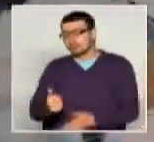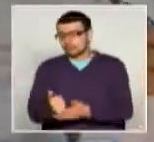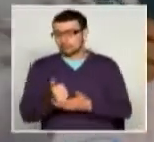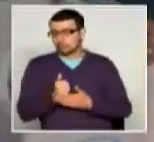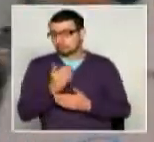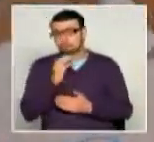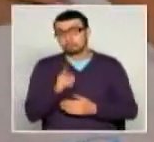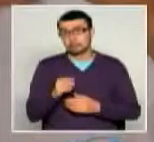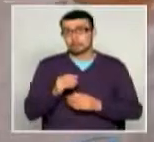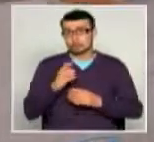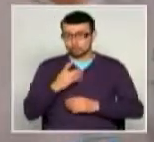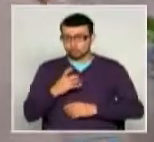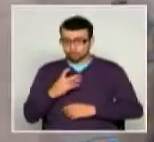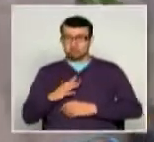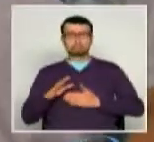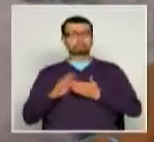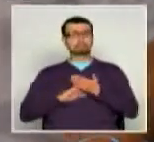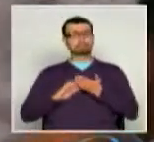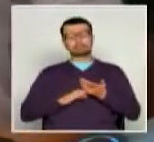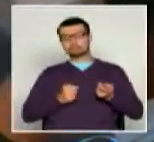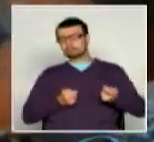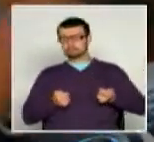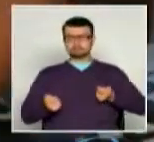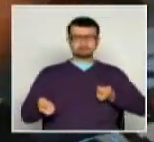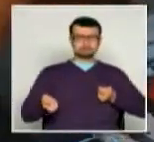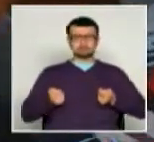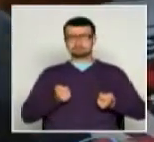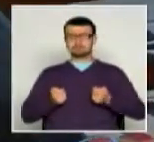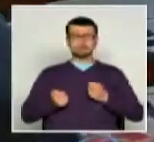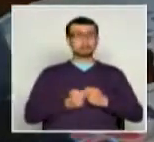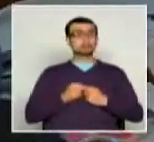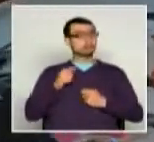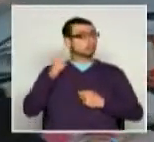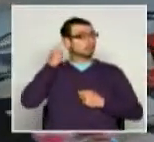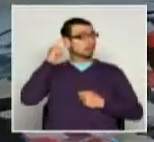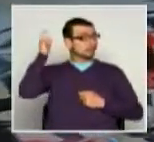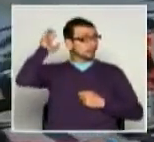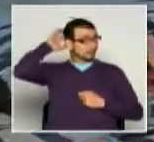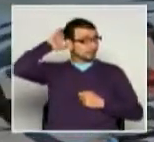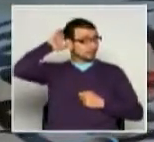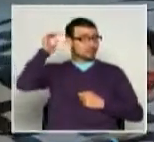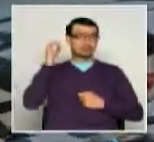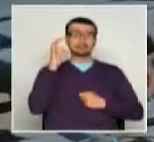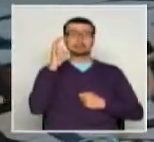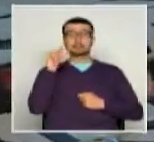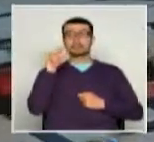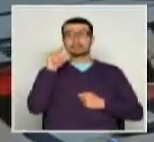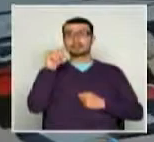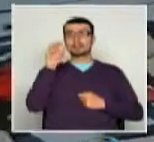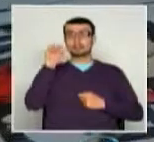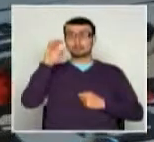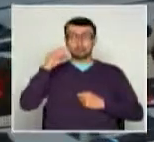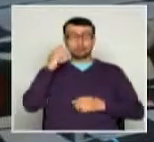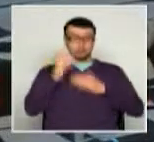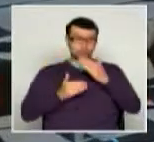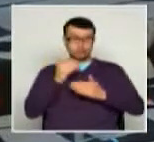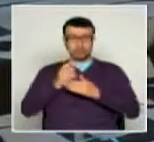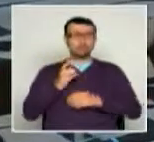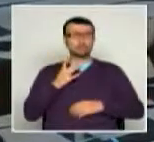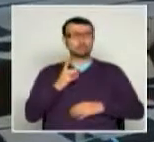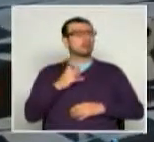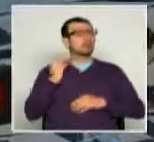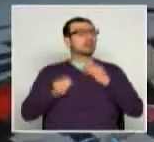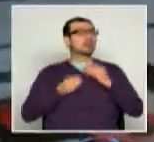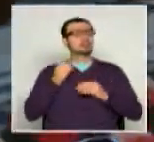sea, hace la regulación del dolor. Como el tálamo procesa el dolor, ese órgano cerebral que está allá, entonces lo vamos a